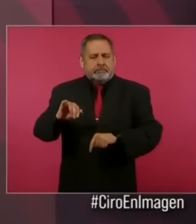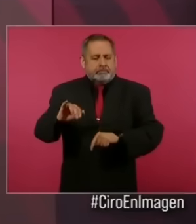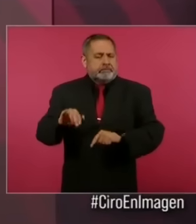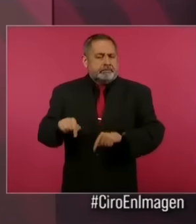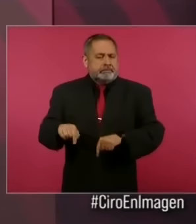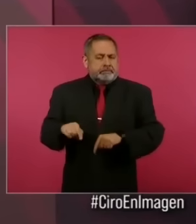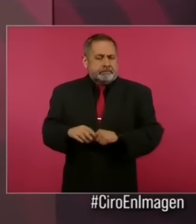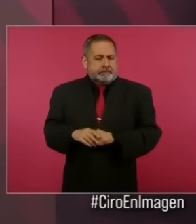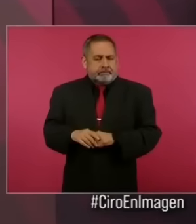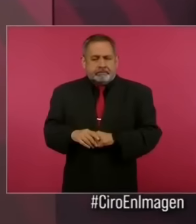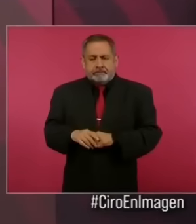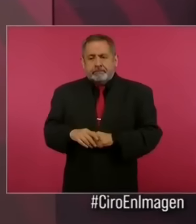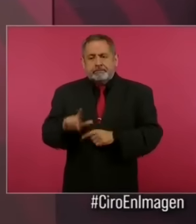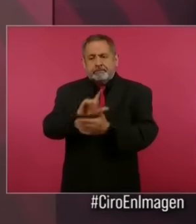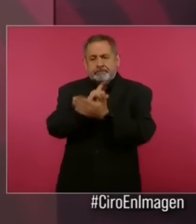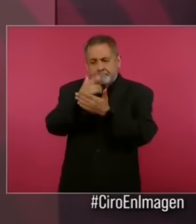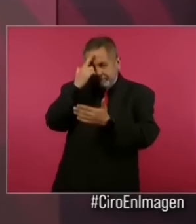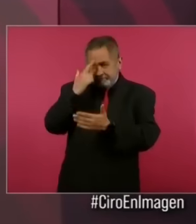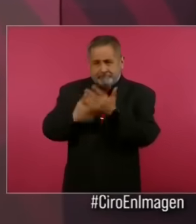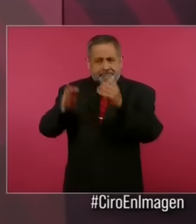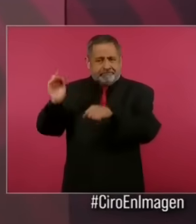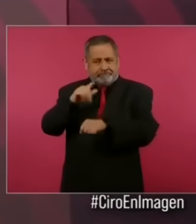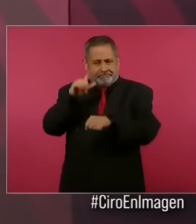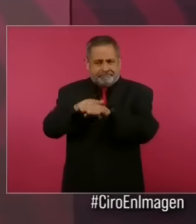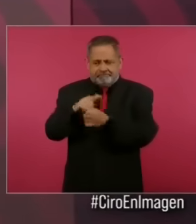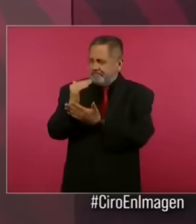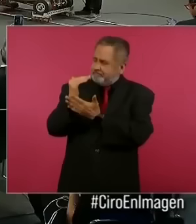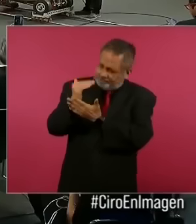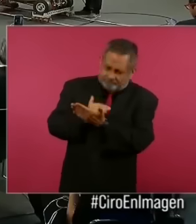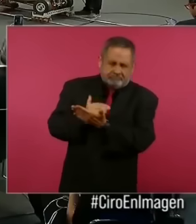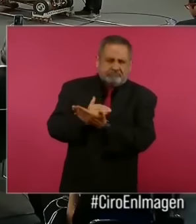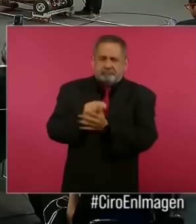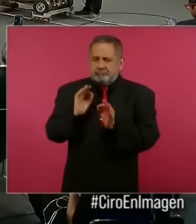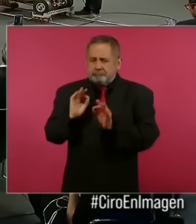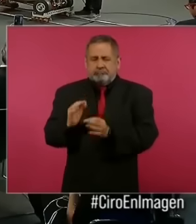Y delitos del orden federal, menos.